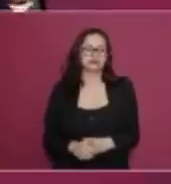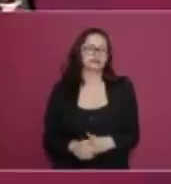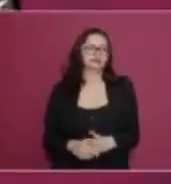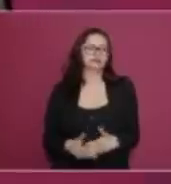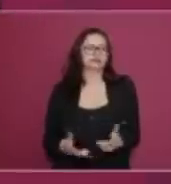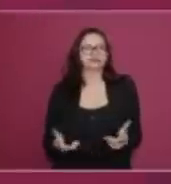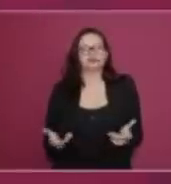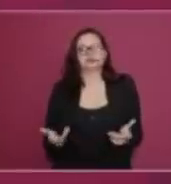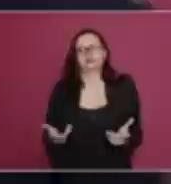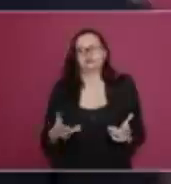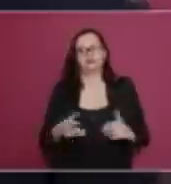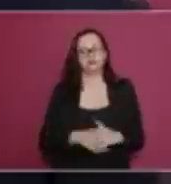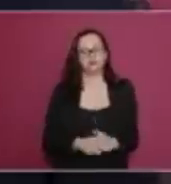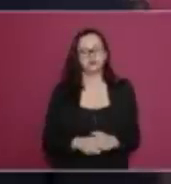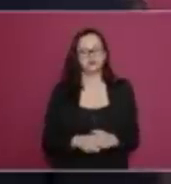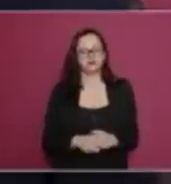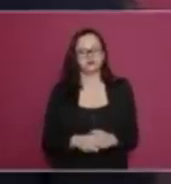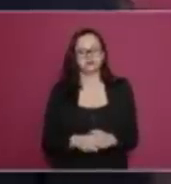de